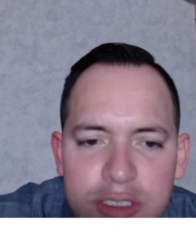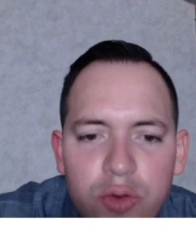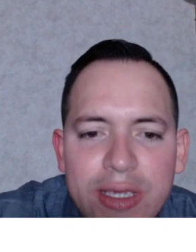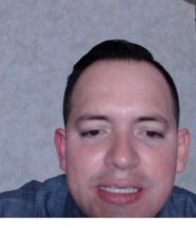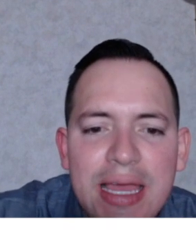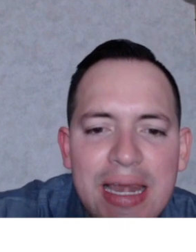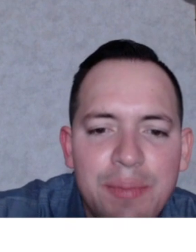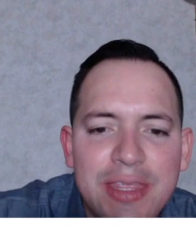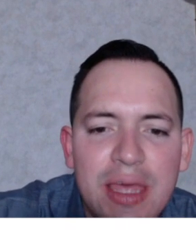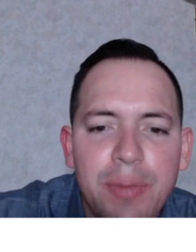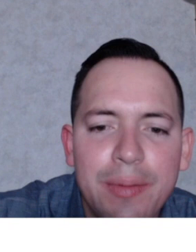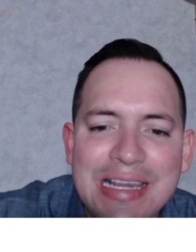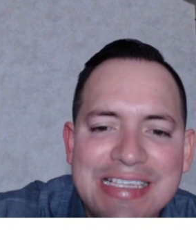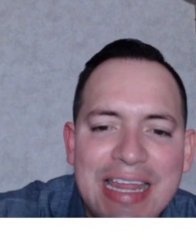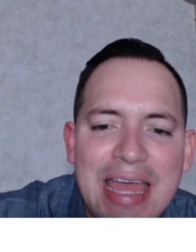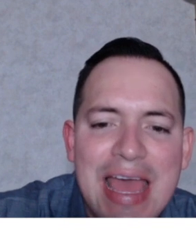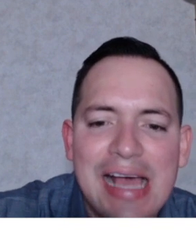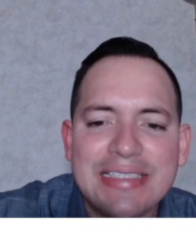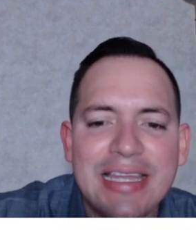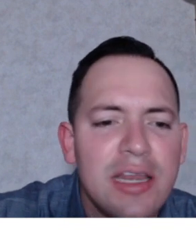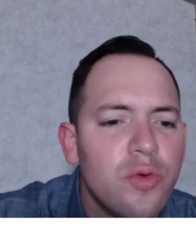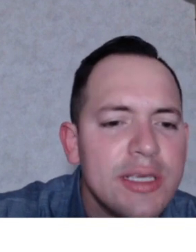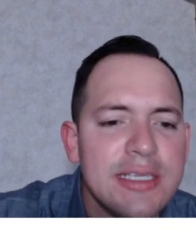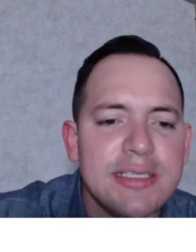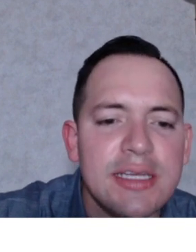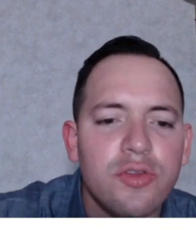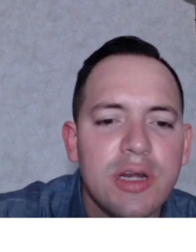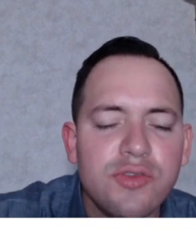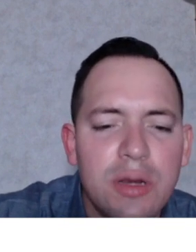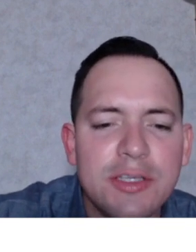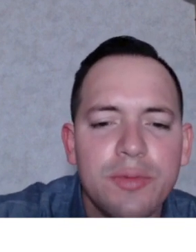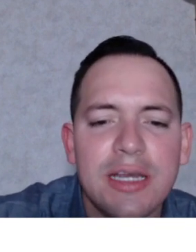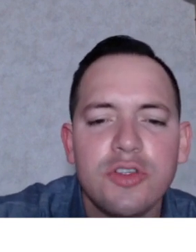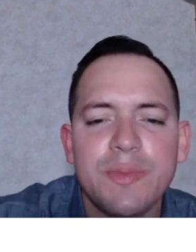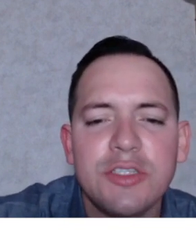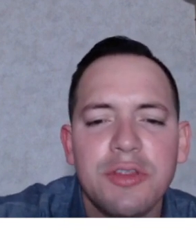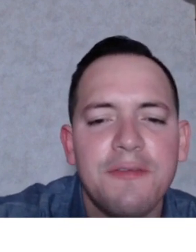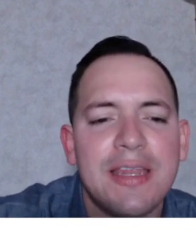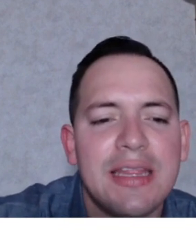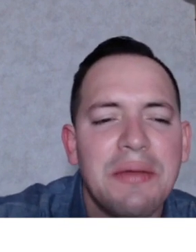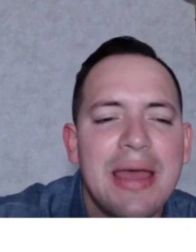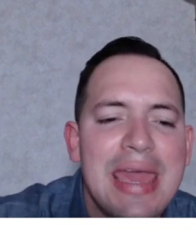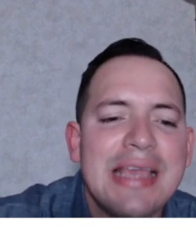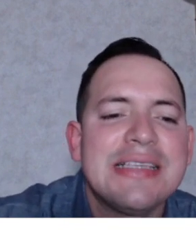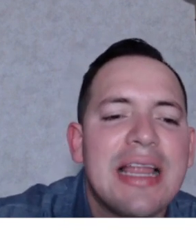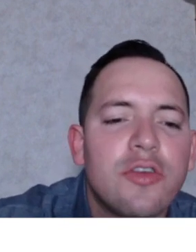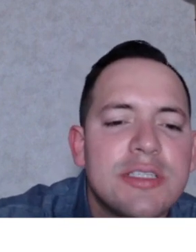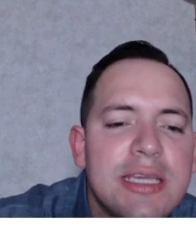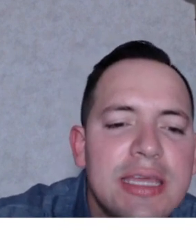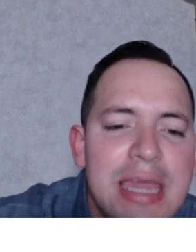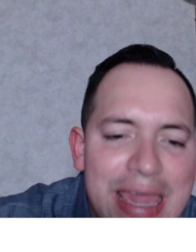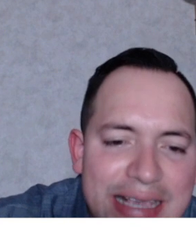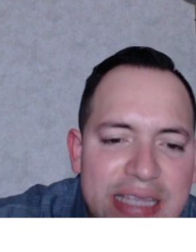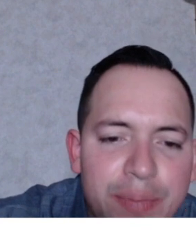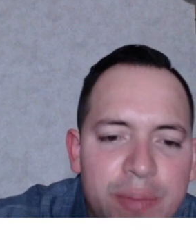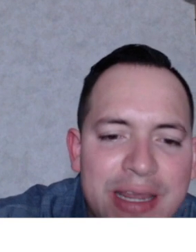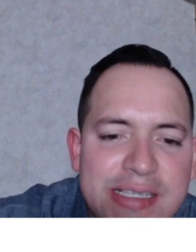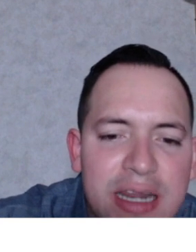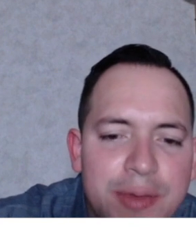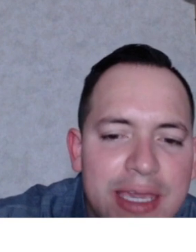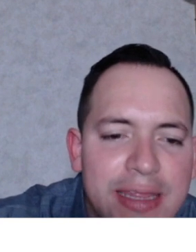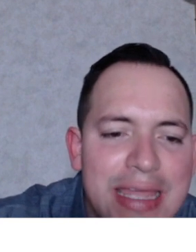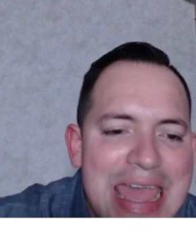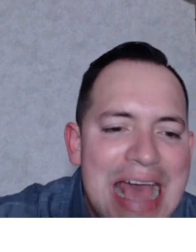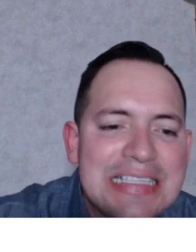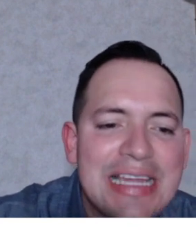En consecuencia, la medida prevalecerá hasta que el juez de distrito resuelva sobre la suspensión definitiva, y si la concede, esta